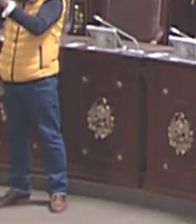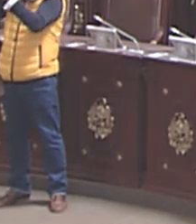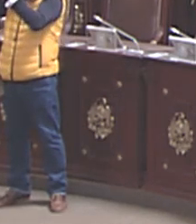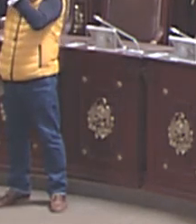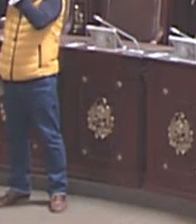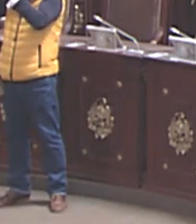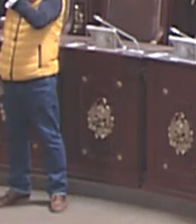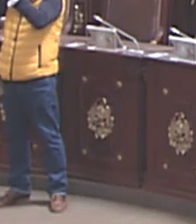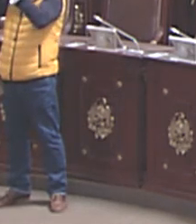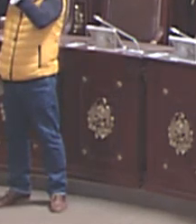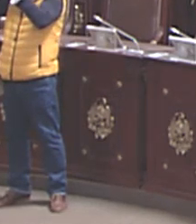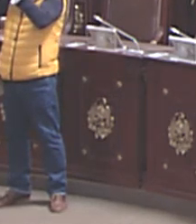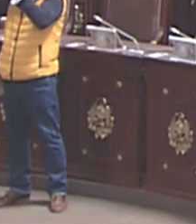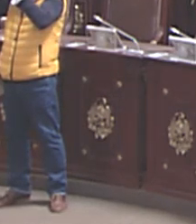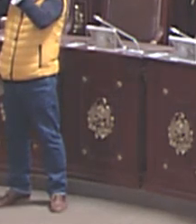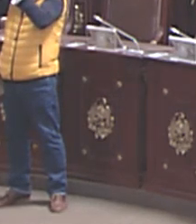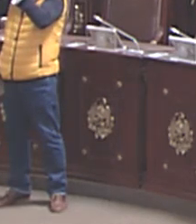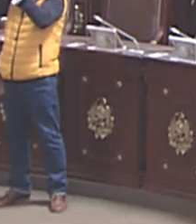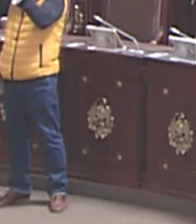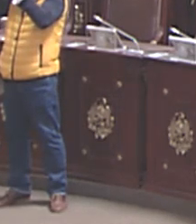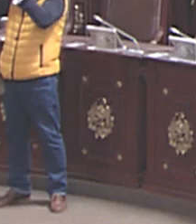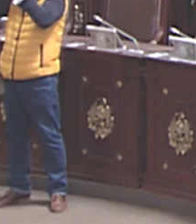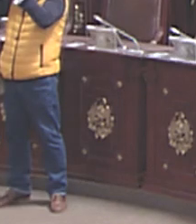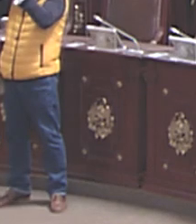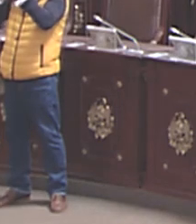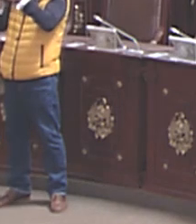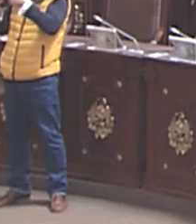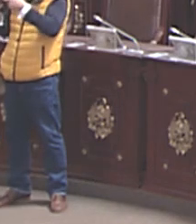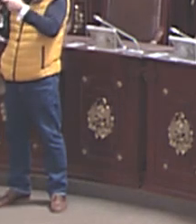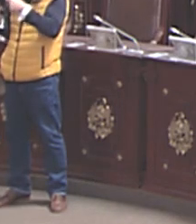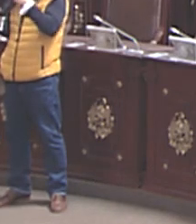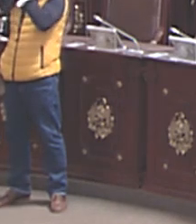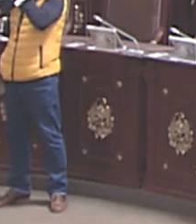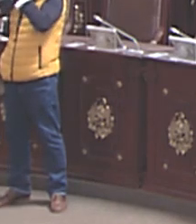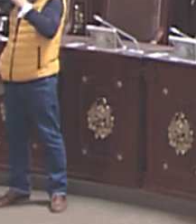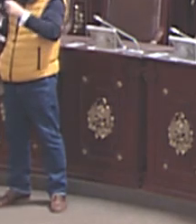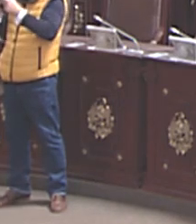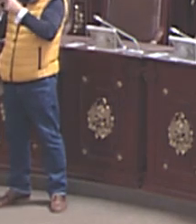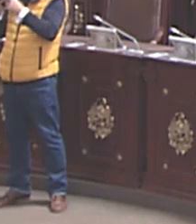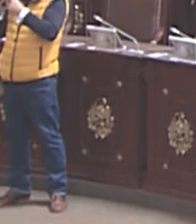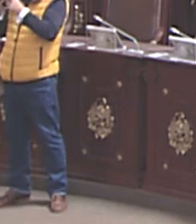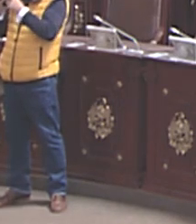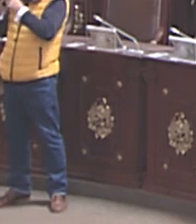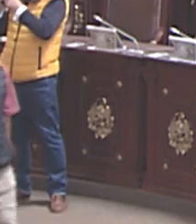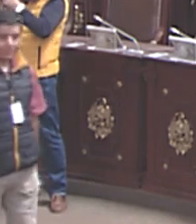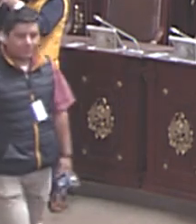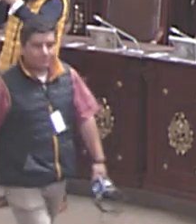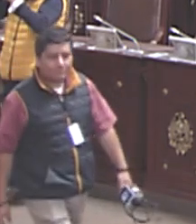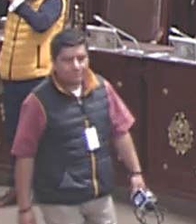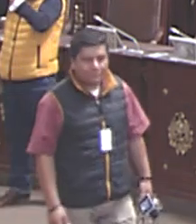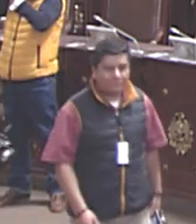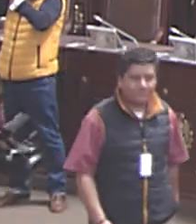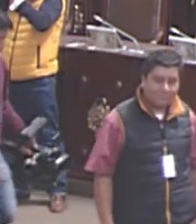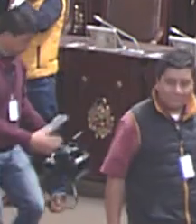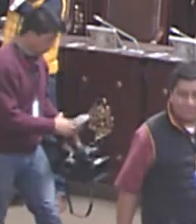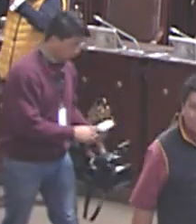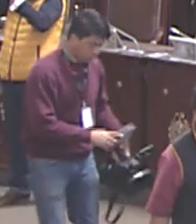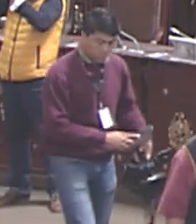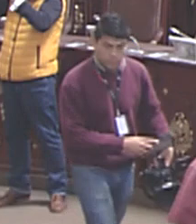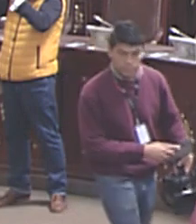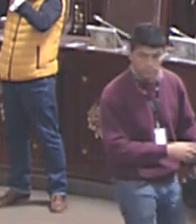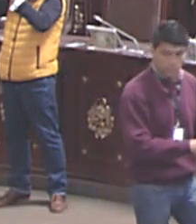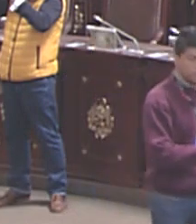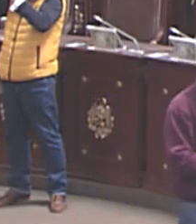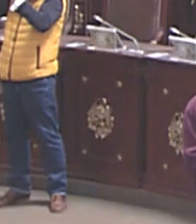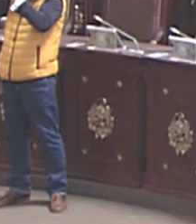Por instrucciones de la Presidencia se procede a pasar lista. La diputada Isabela Rosales Herrera.